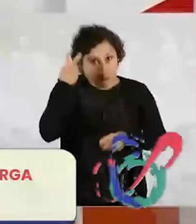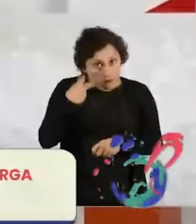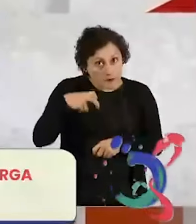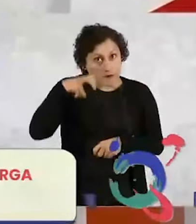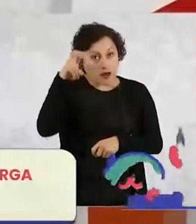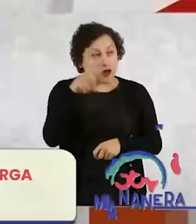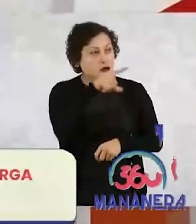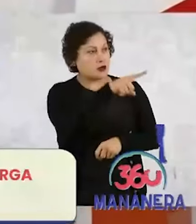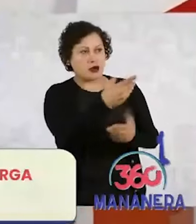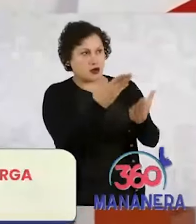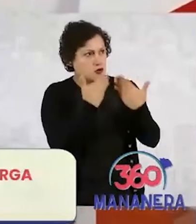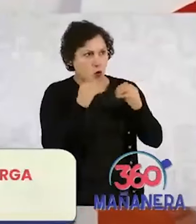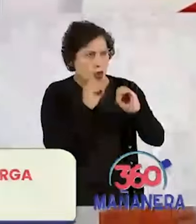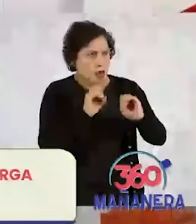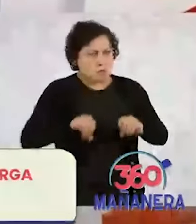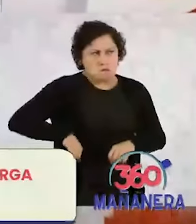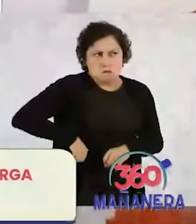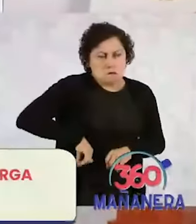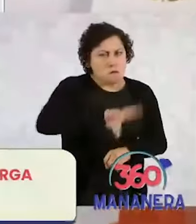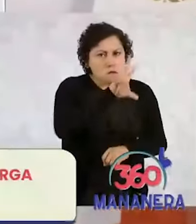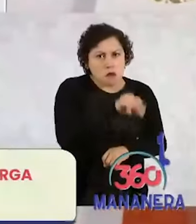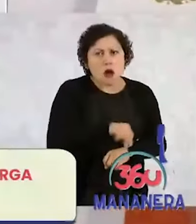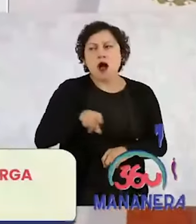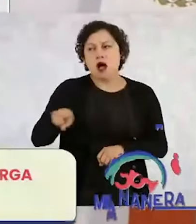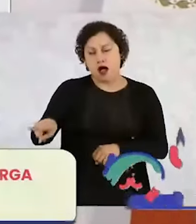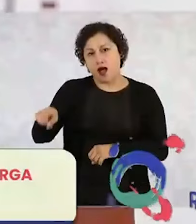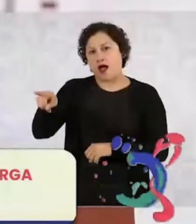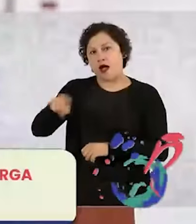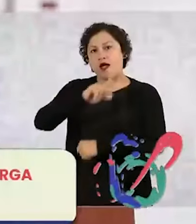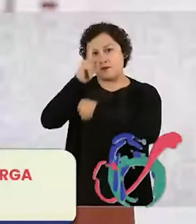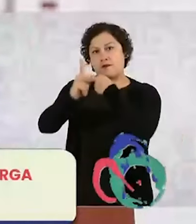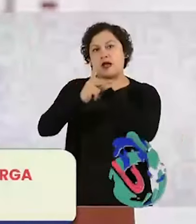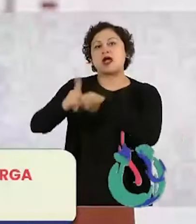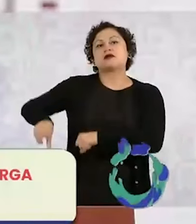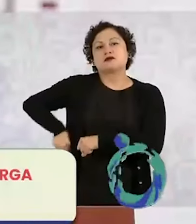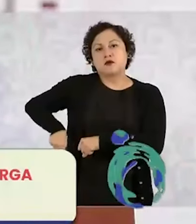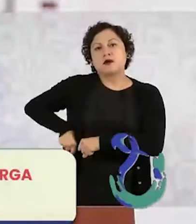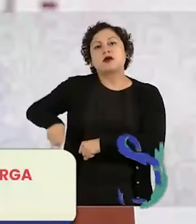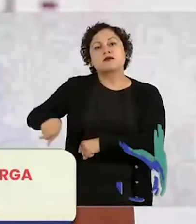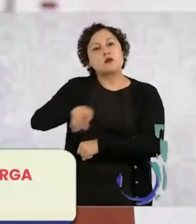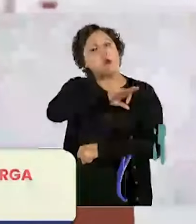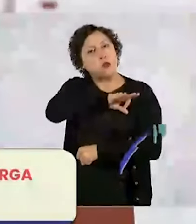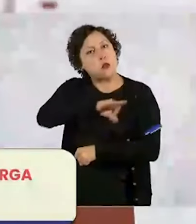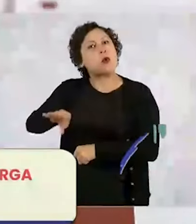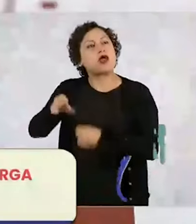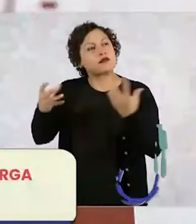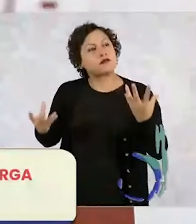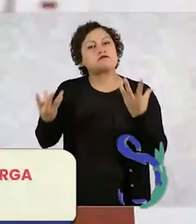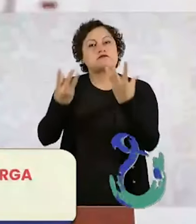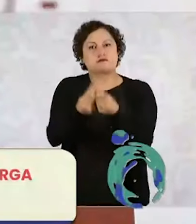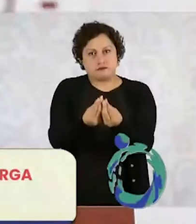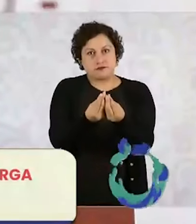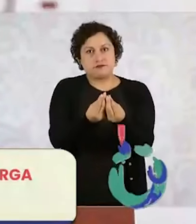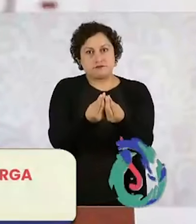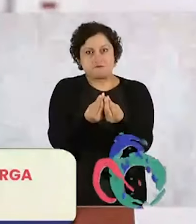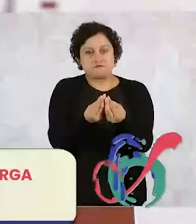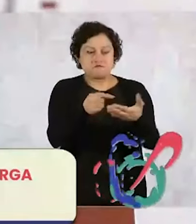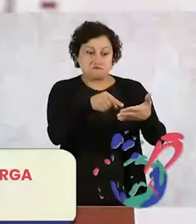podía desarrollar el estado podrían ser empresas públicas esto queda ahora en